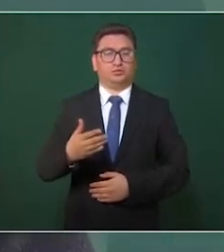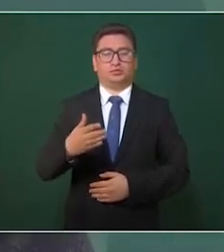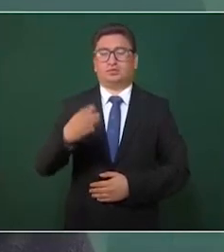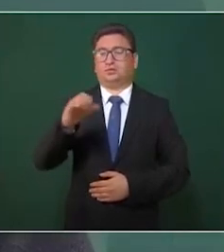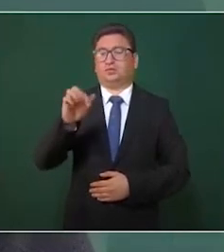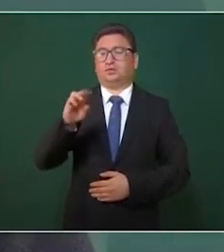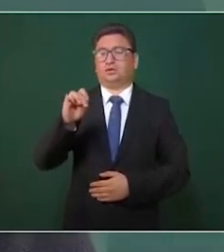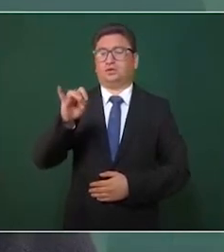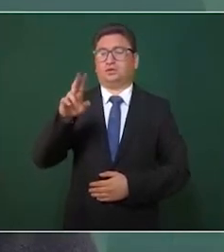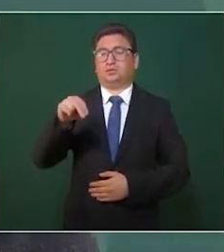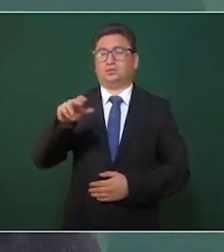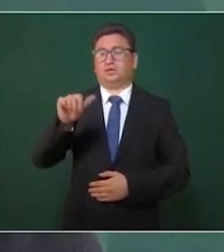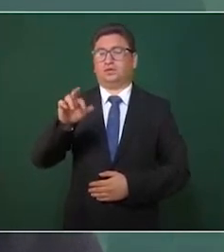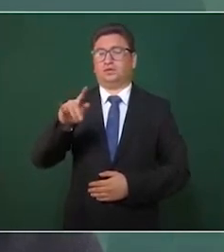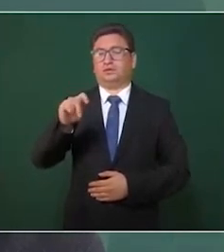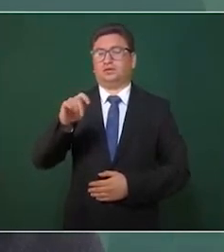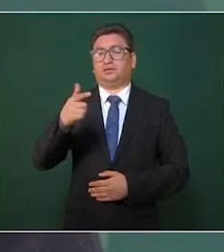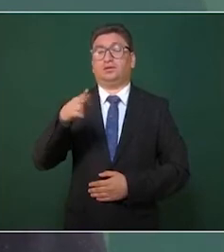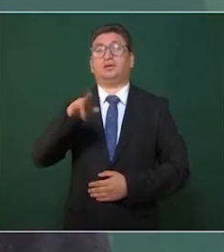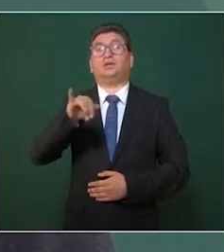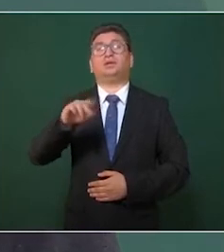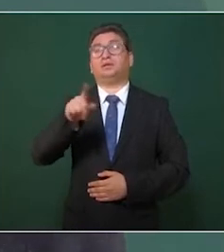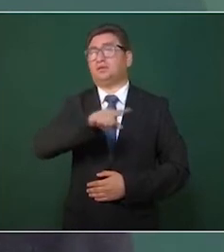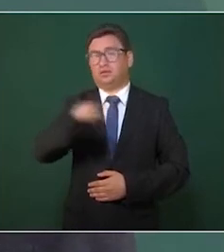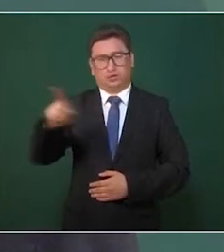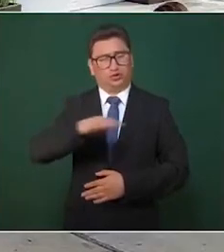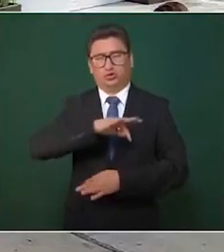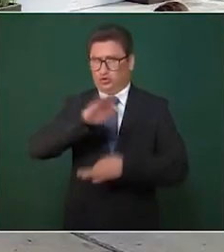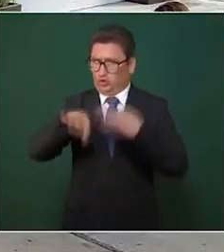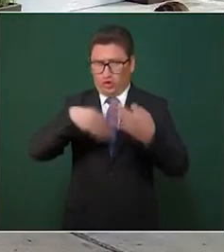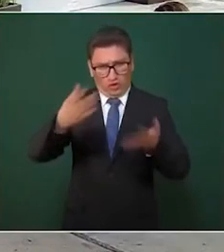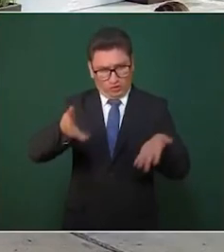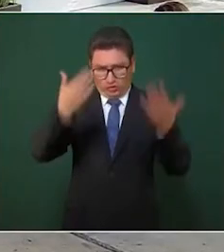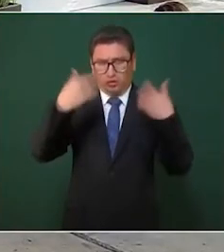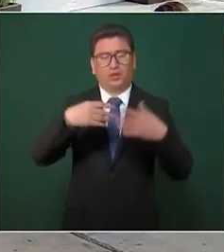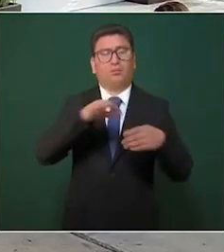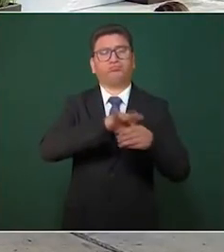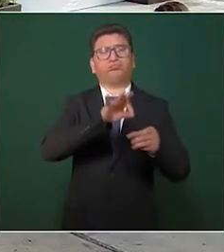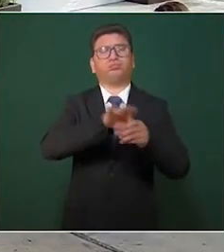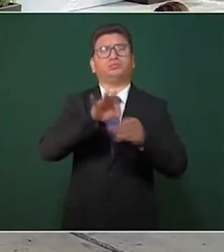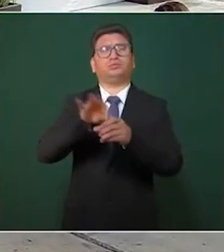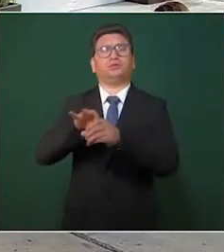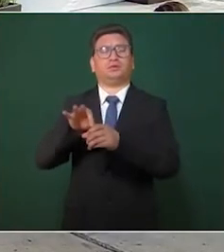Carmen Aristegui, todo, a votar para que